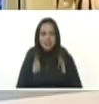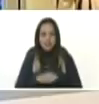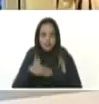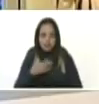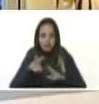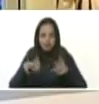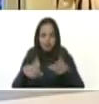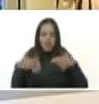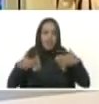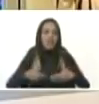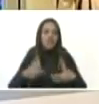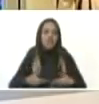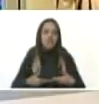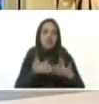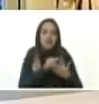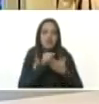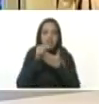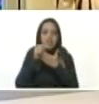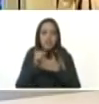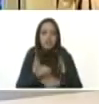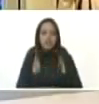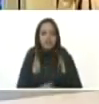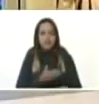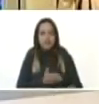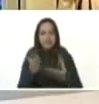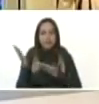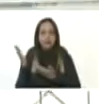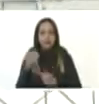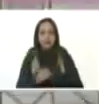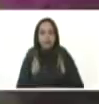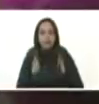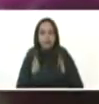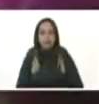esfuerzo de este gran líder, Rafael Calles. Adelante, compañero.